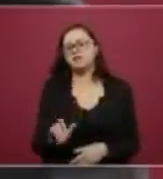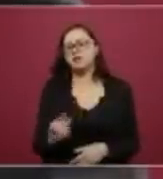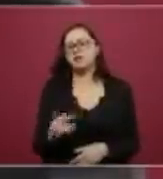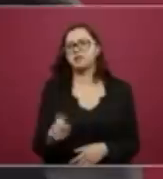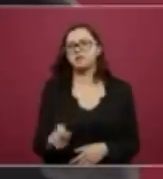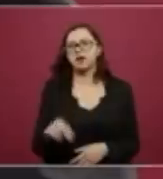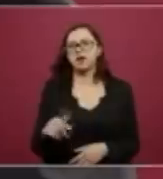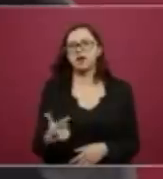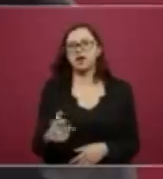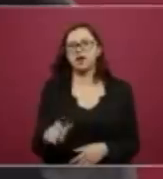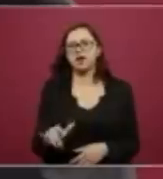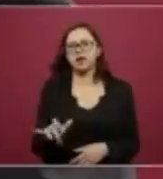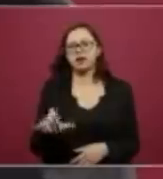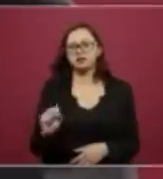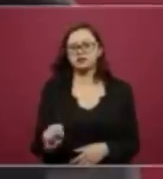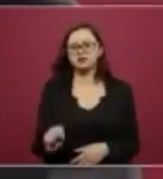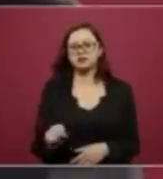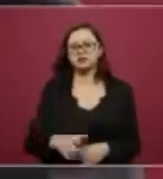y luego